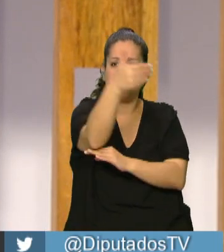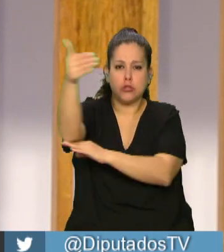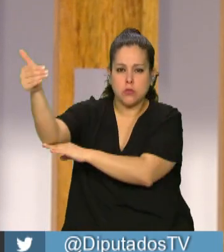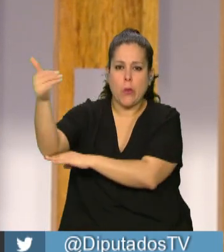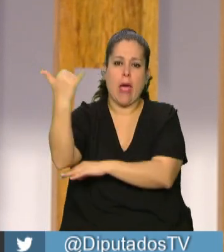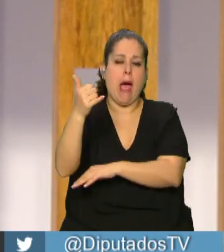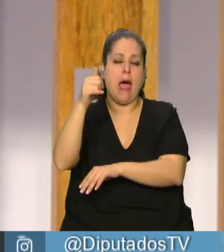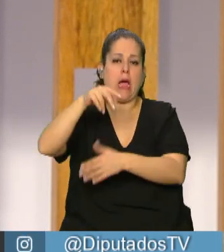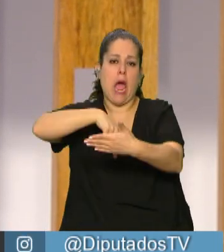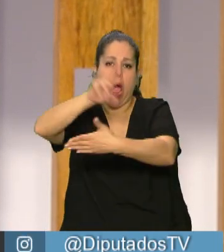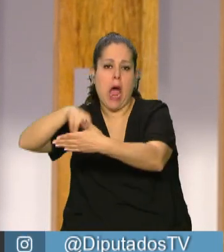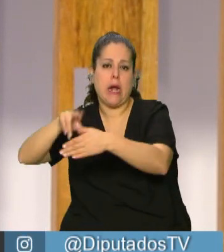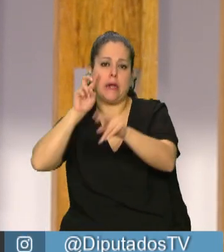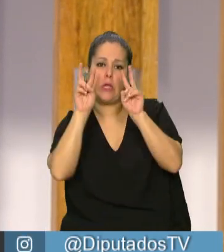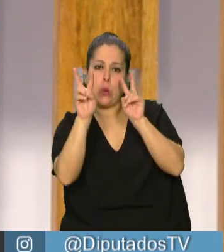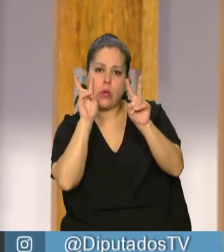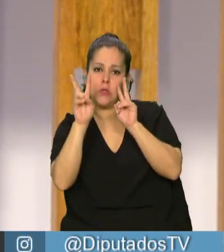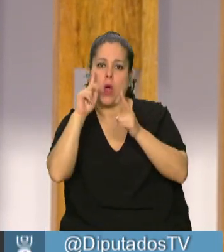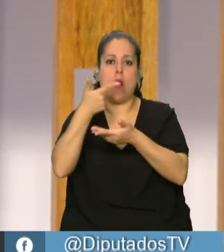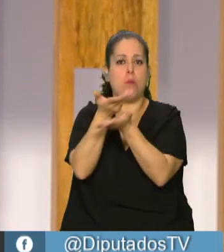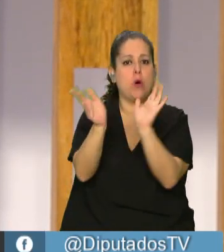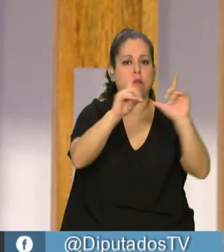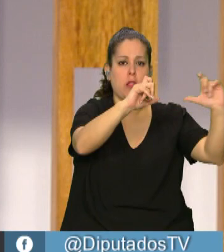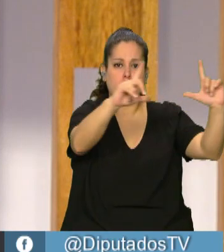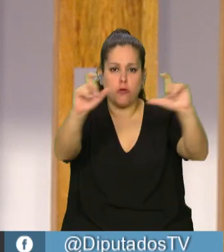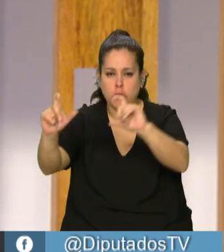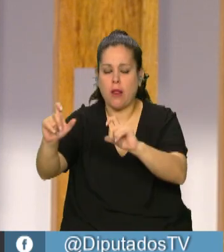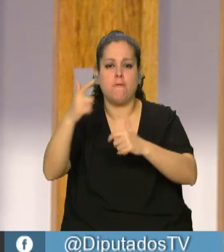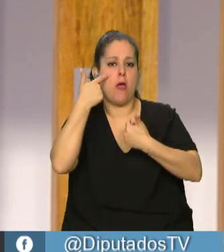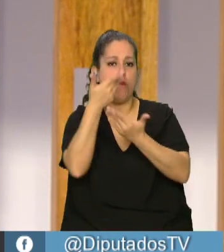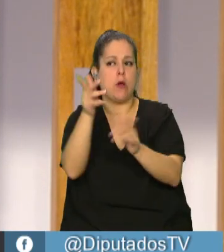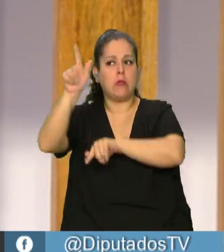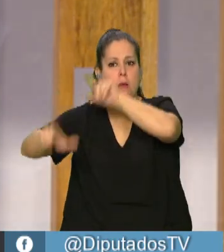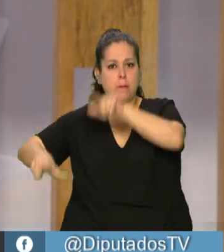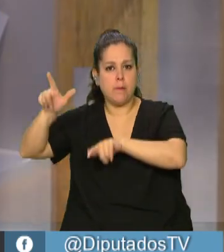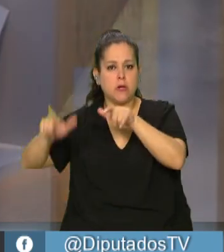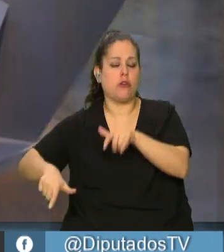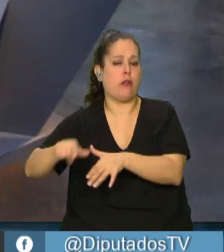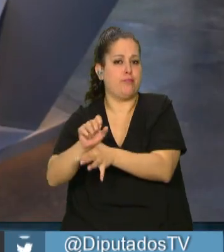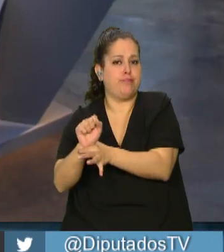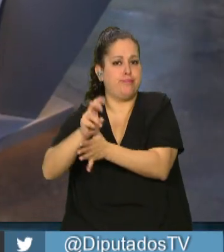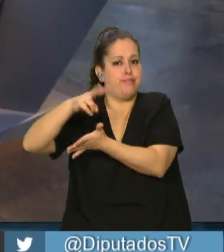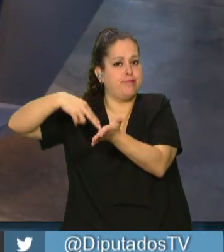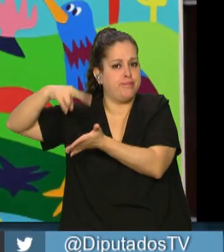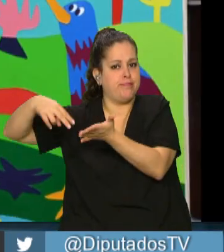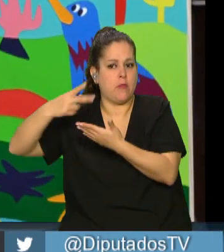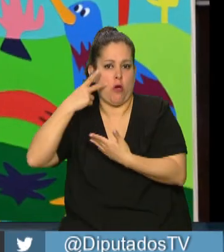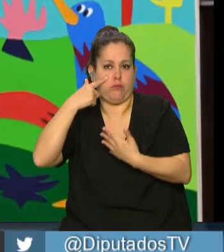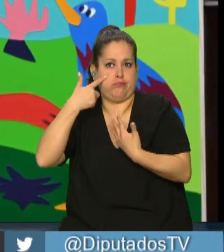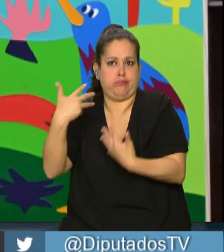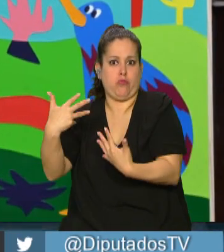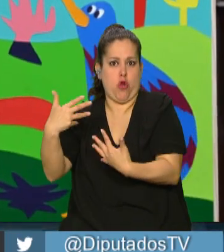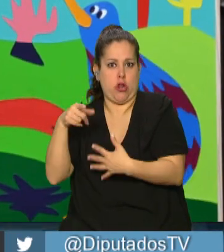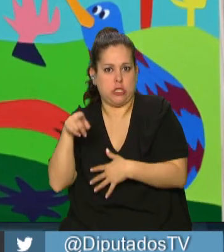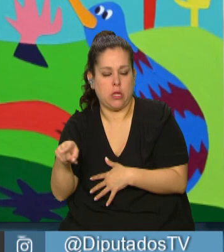artes visuales, muestras de fotografías, muestras de artistas contemporáneos, reconocidos,